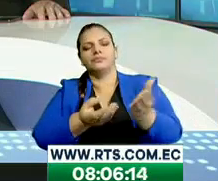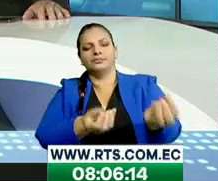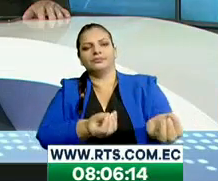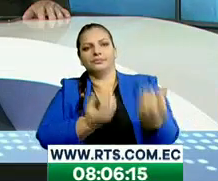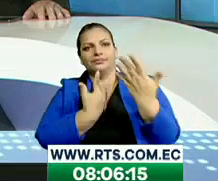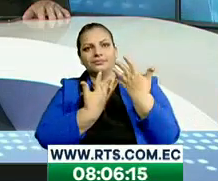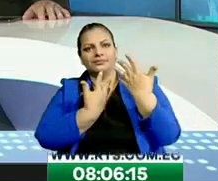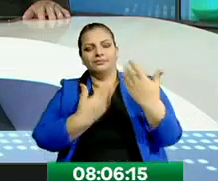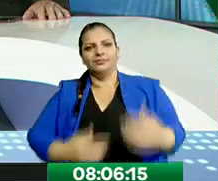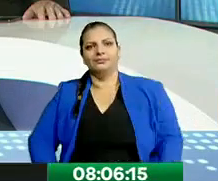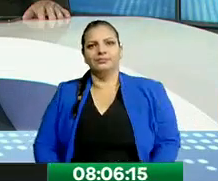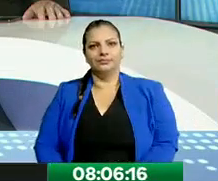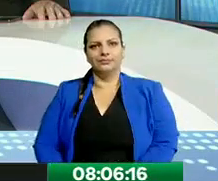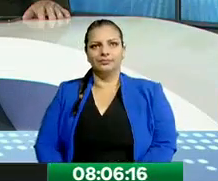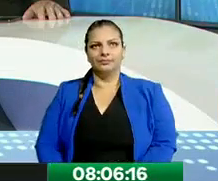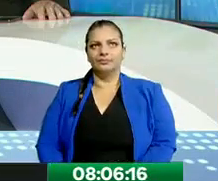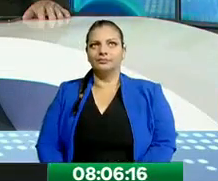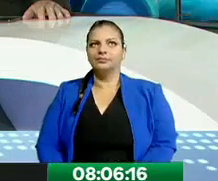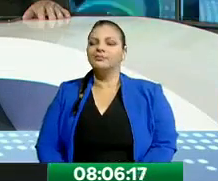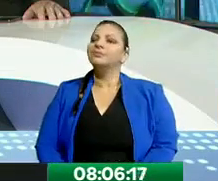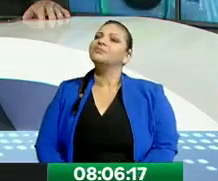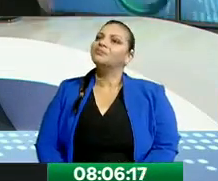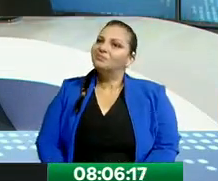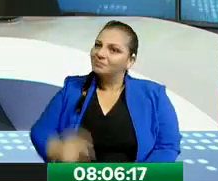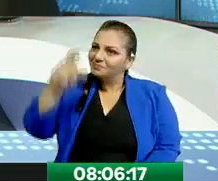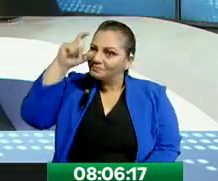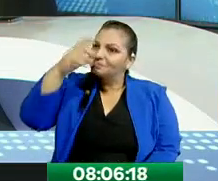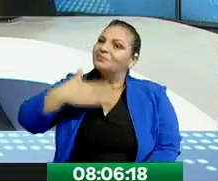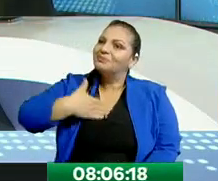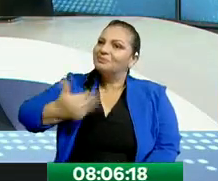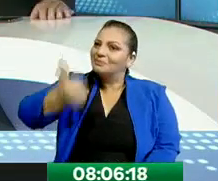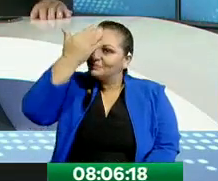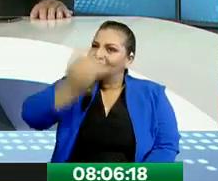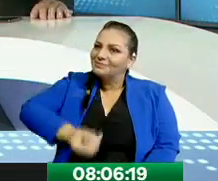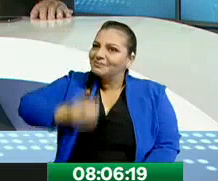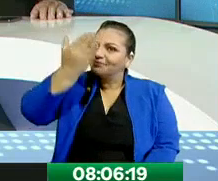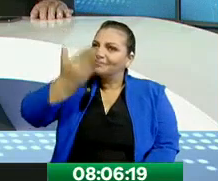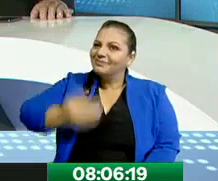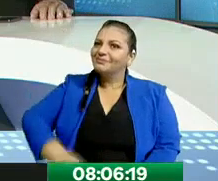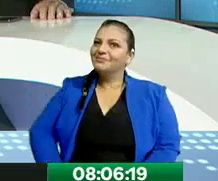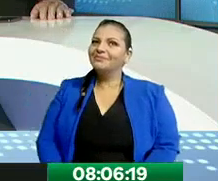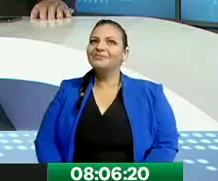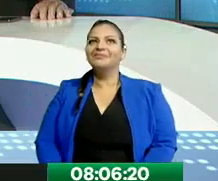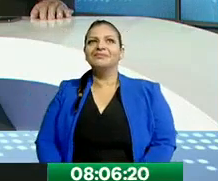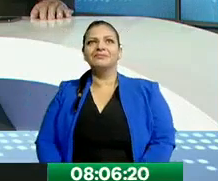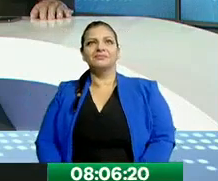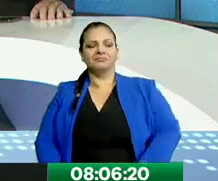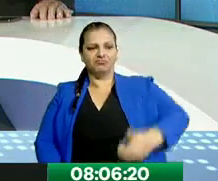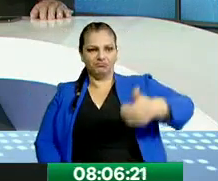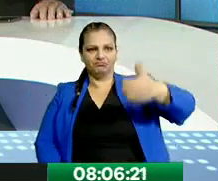reportar? Mi buenos querido días. Huguito, ¿qué tal? ¿Cómo está? Buen día.